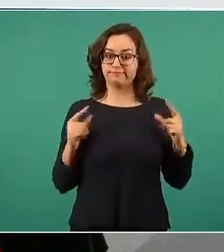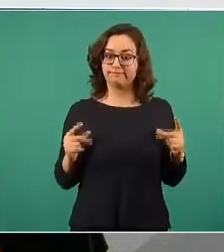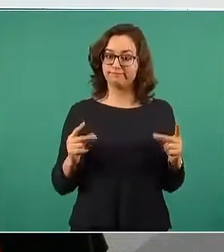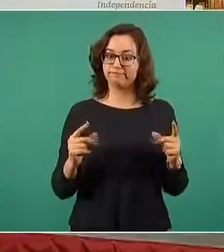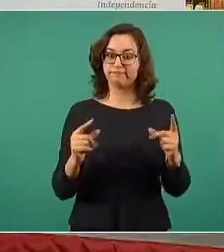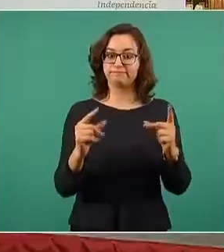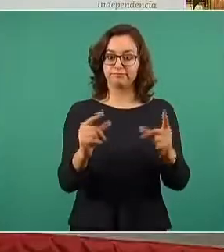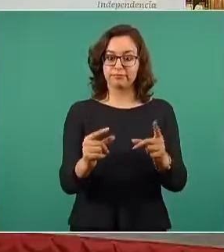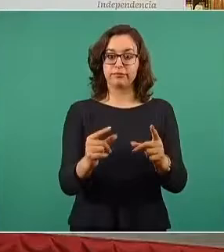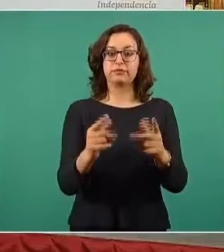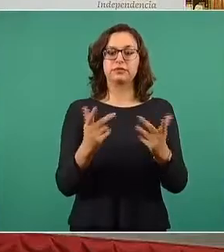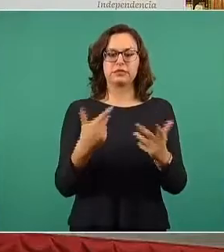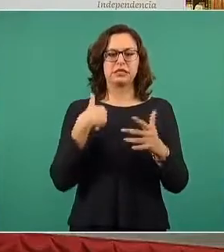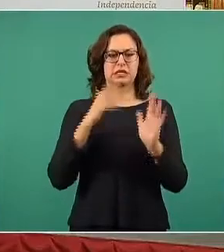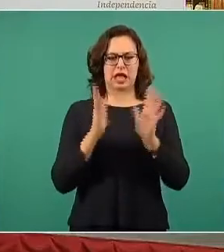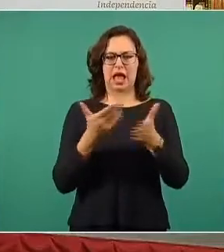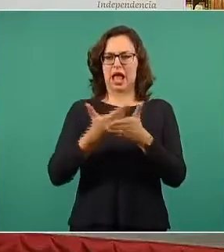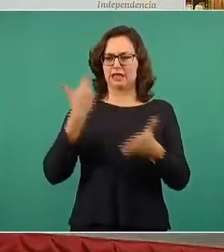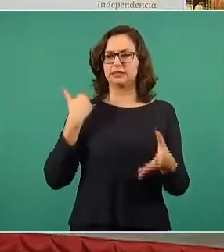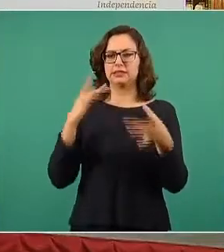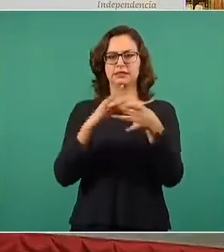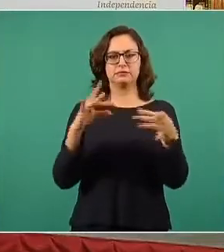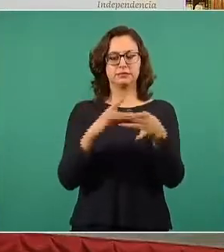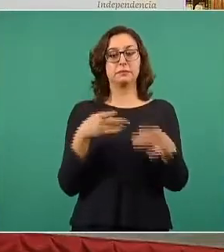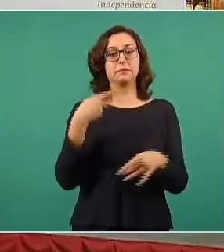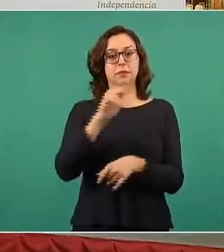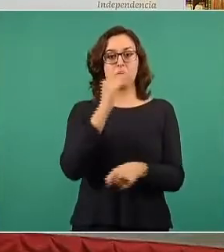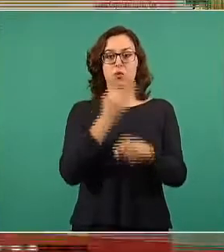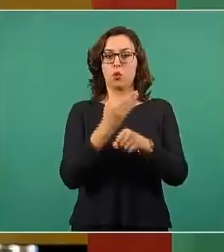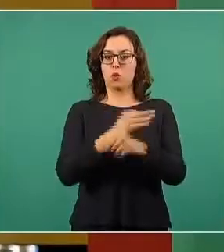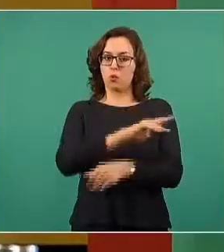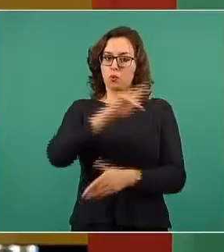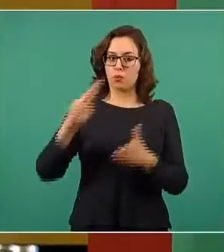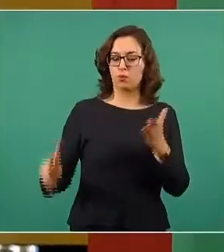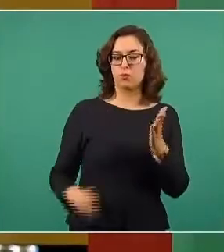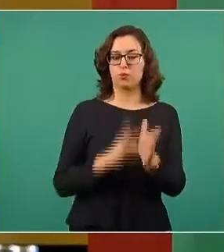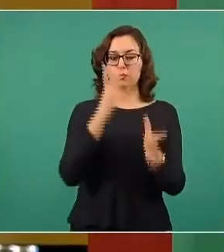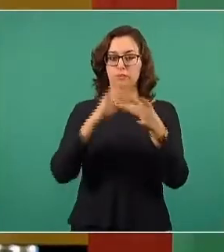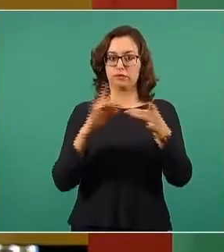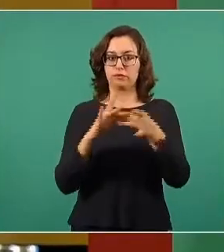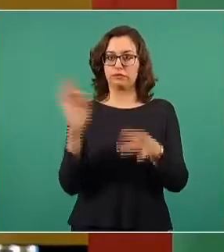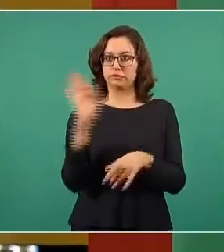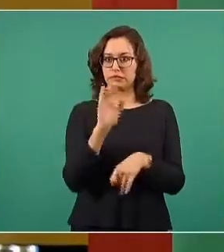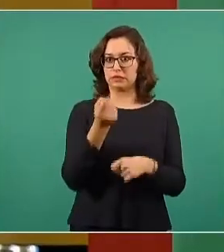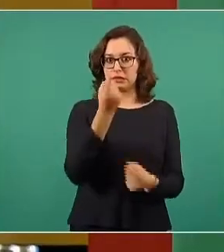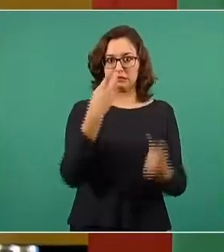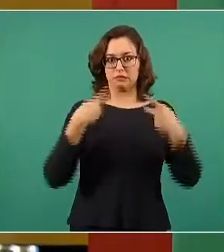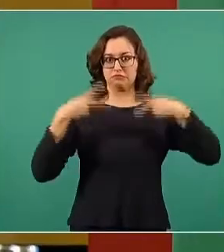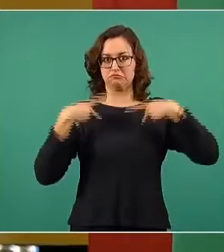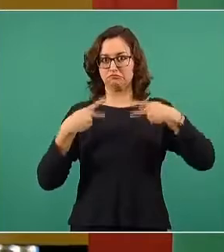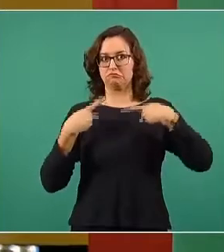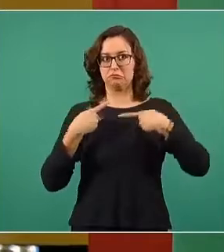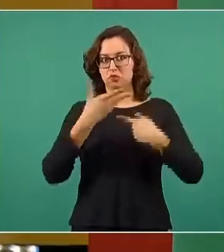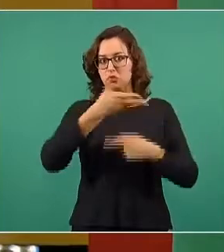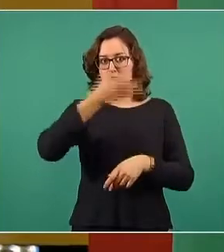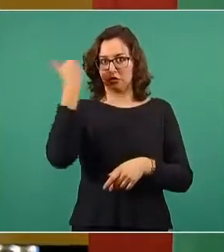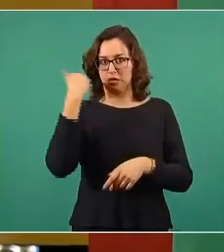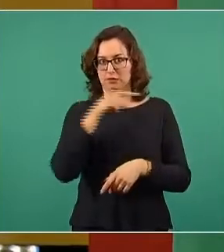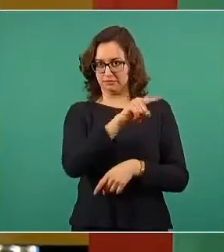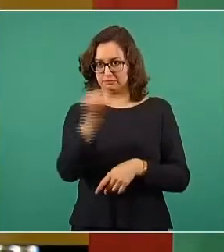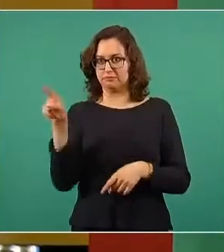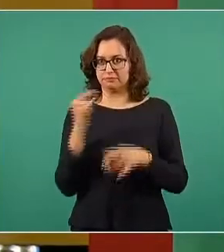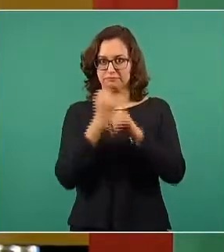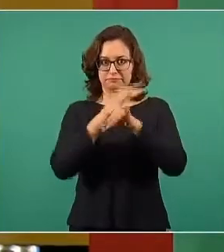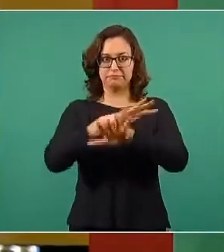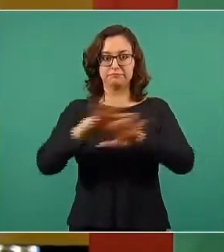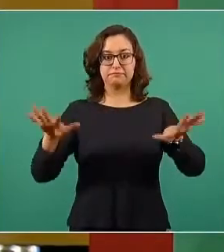haya escuchado. En este momento tenemos 19 entidades federativas que están en color verde, otras tantas que están